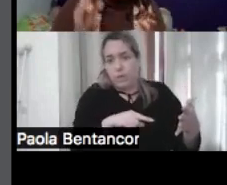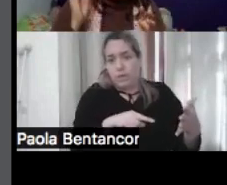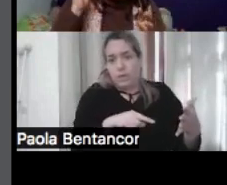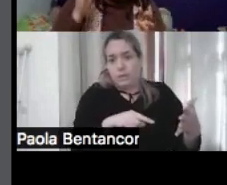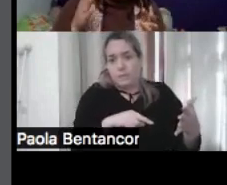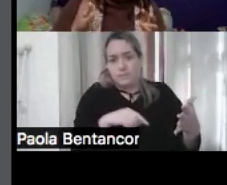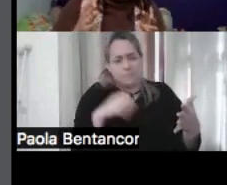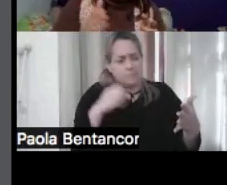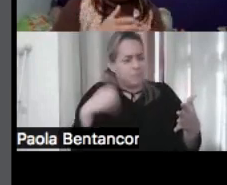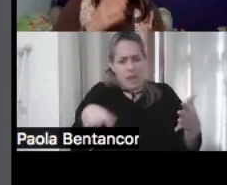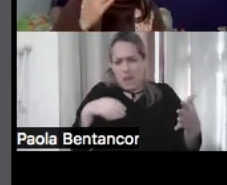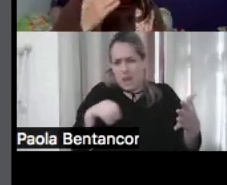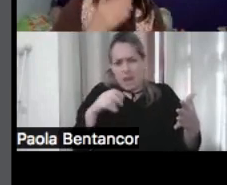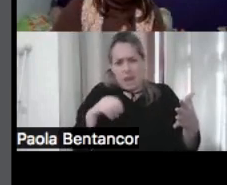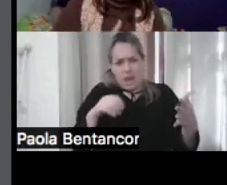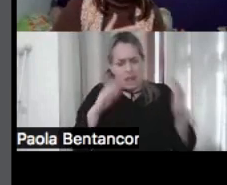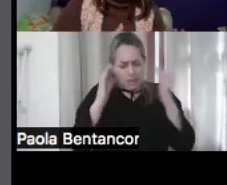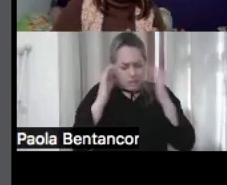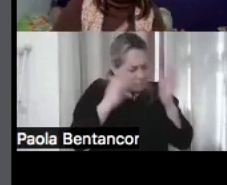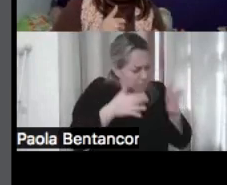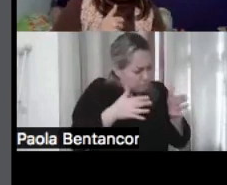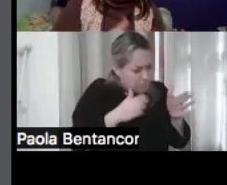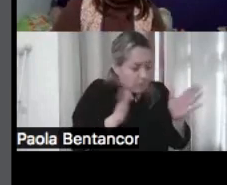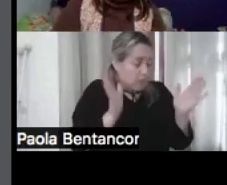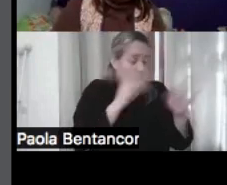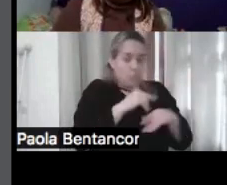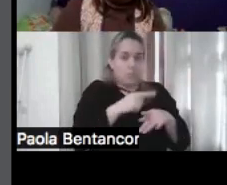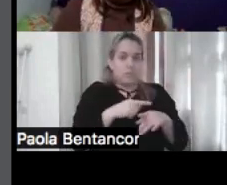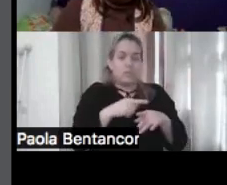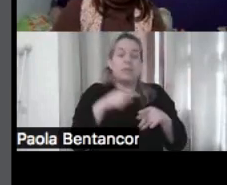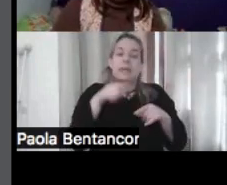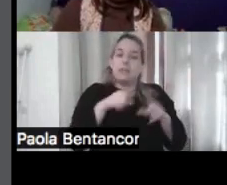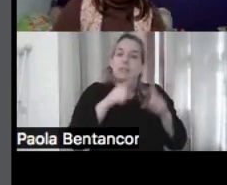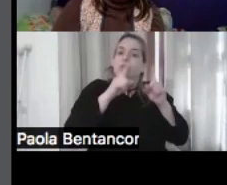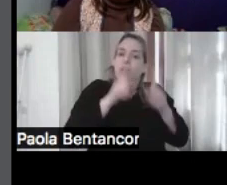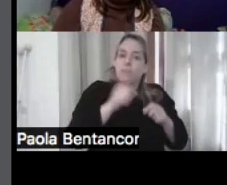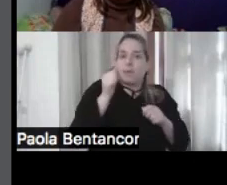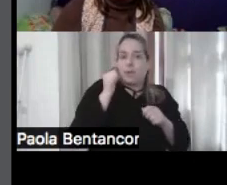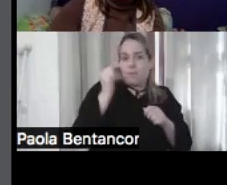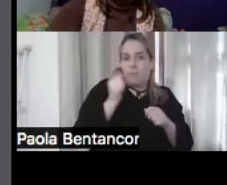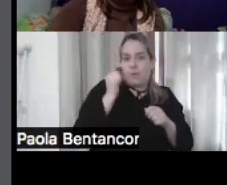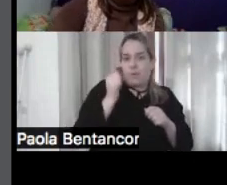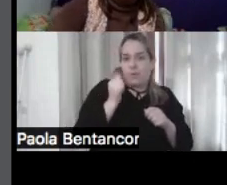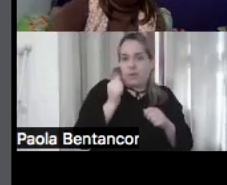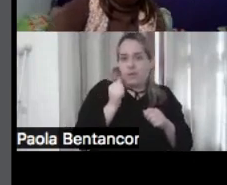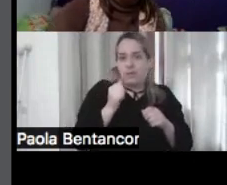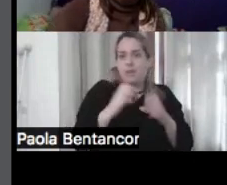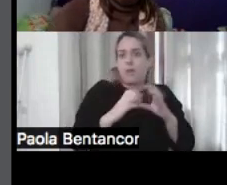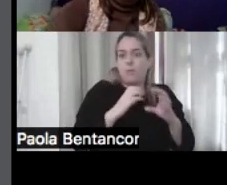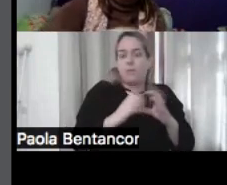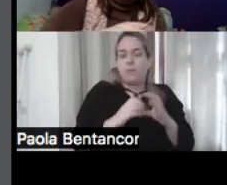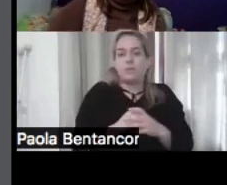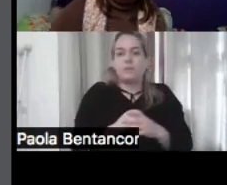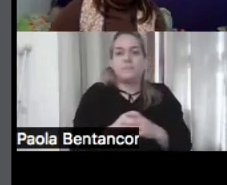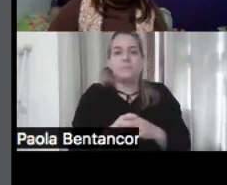una imposibilidad absoluta de concentrarse, entonces también eso tiene que ver con la accesibilidad en la comunicación.